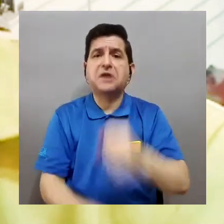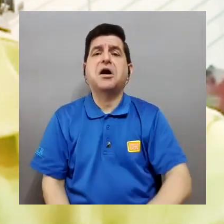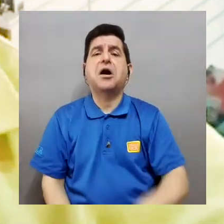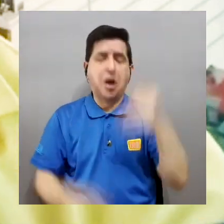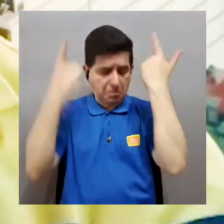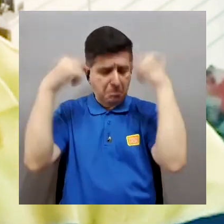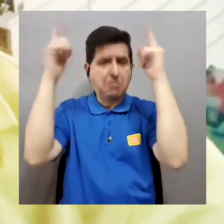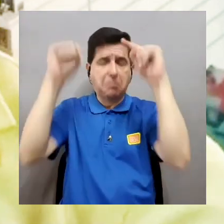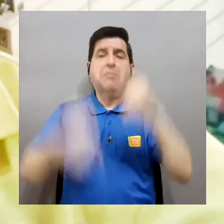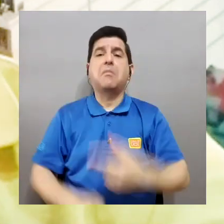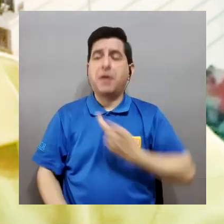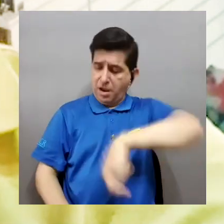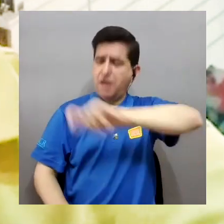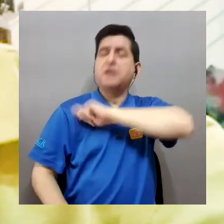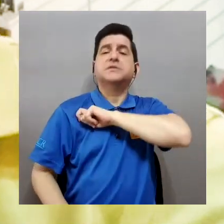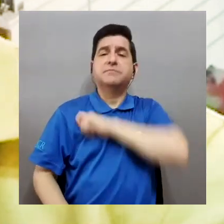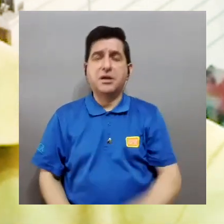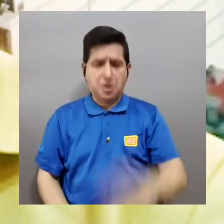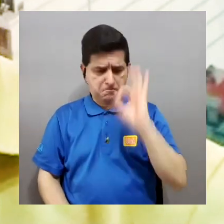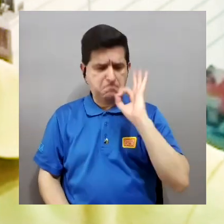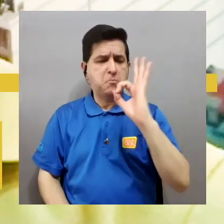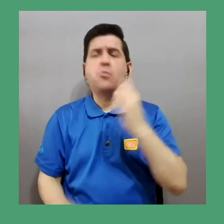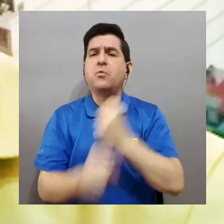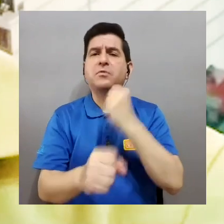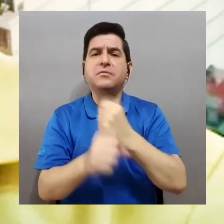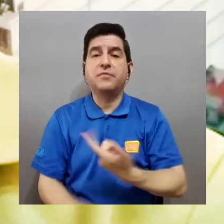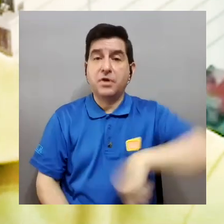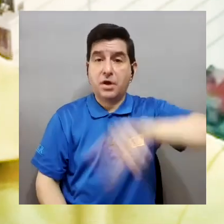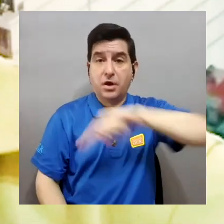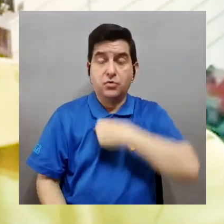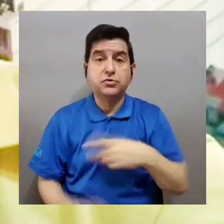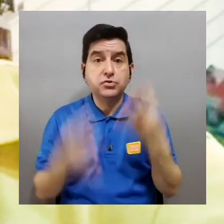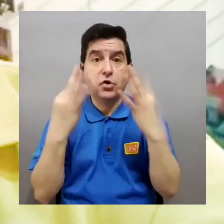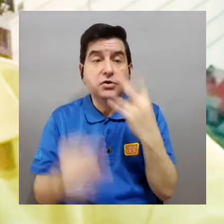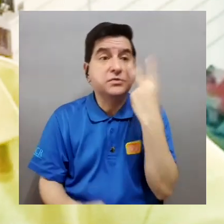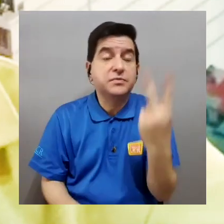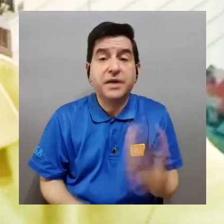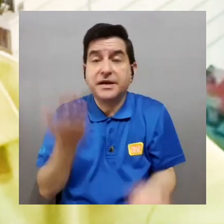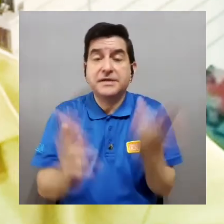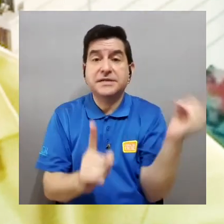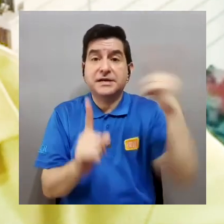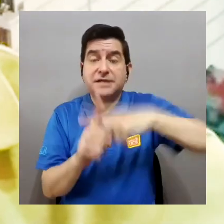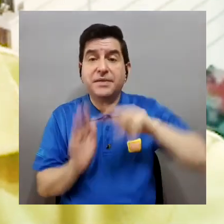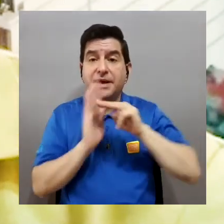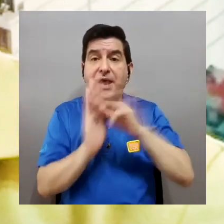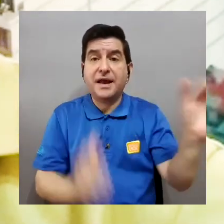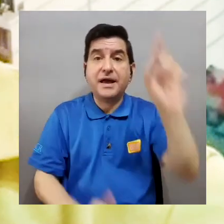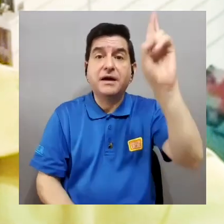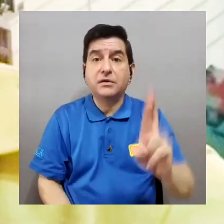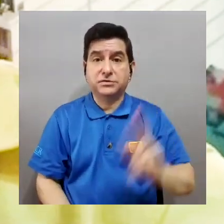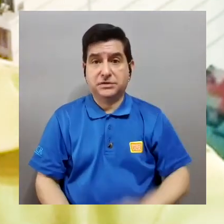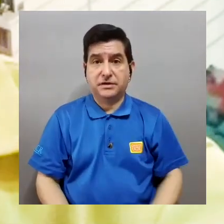muy exitosamente en España, pero muy exitosamente. Nosotros estuvimos tratando de ver si podíamos implementar el modelo en Costa